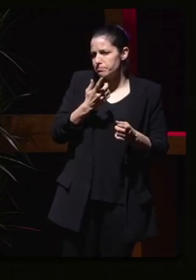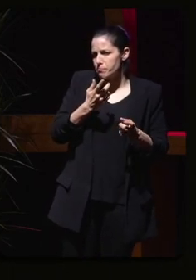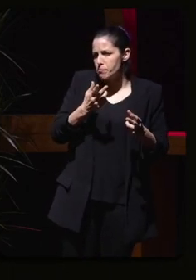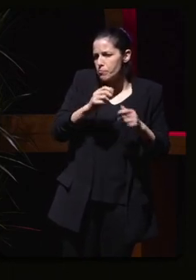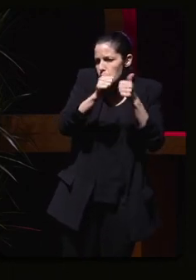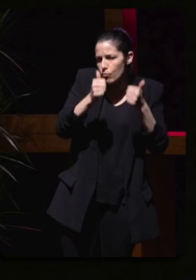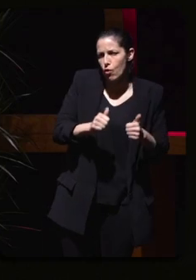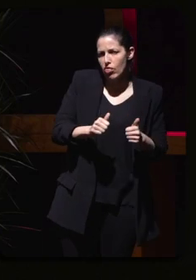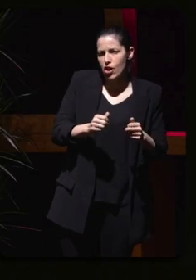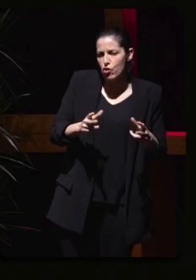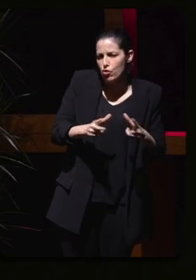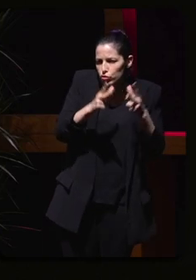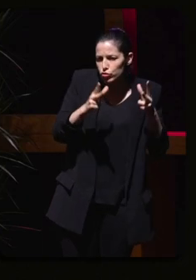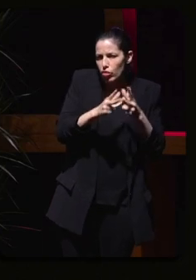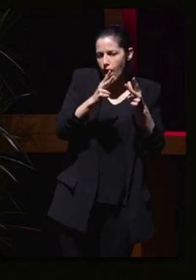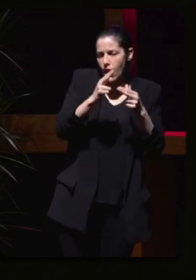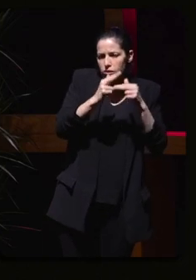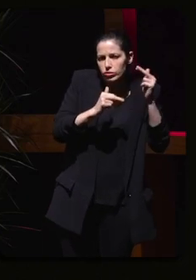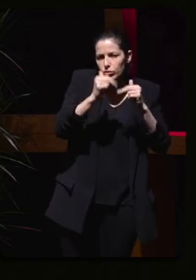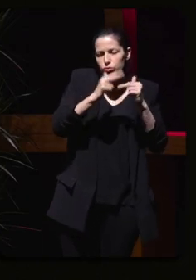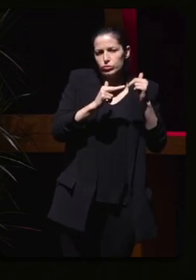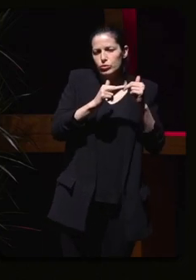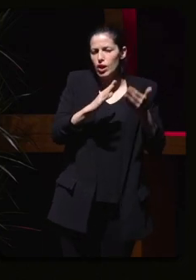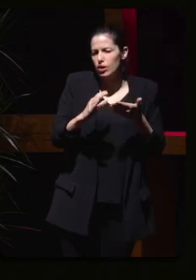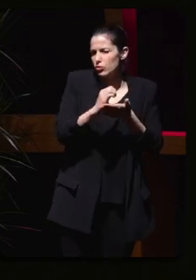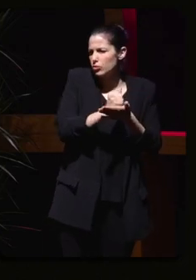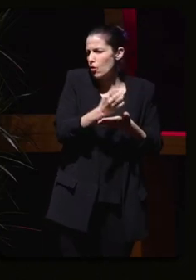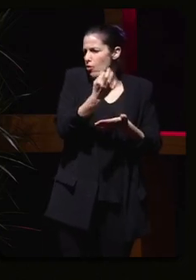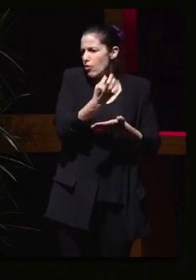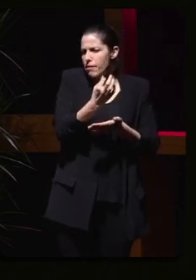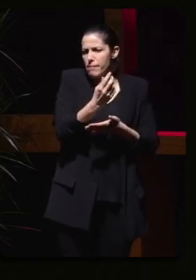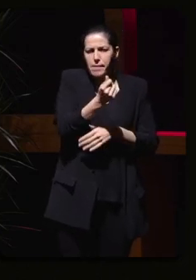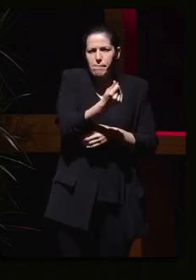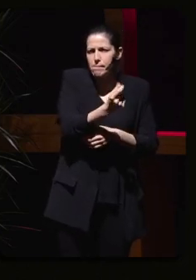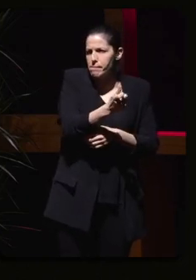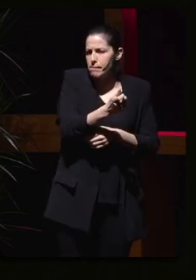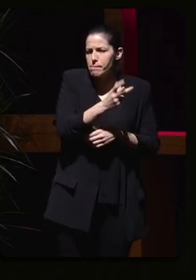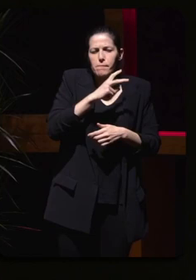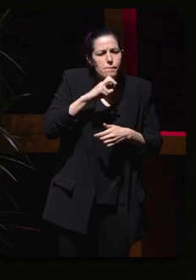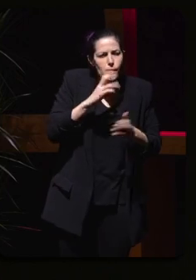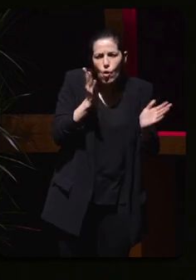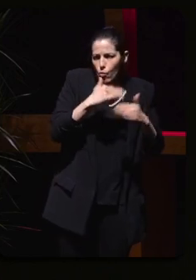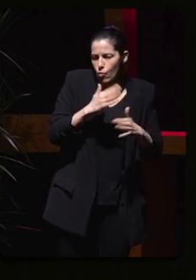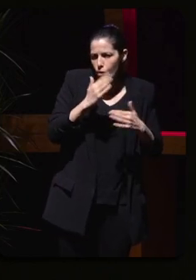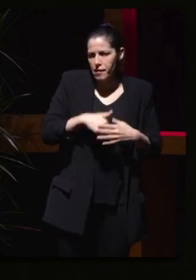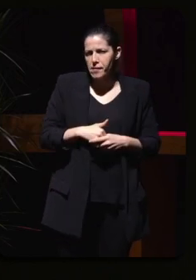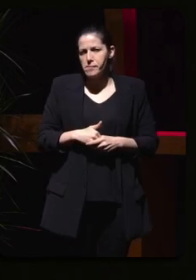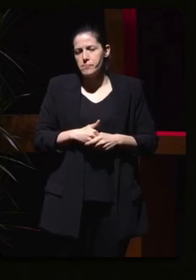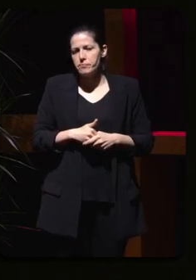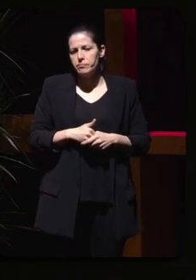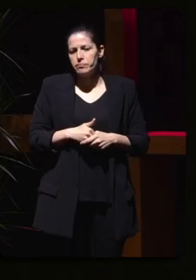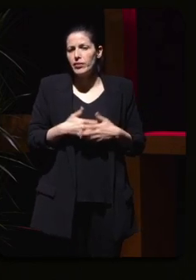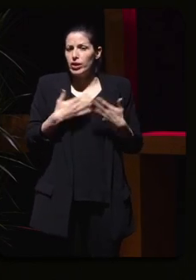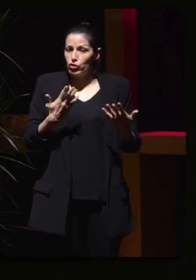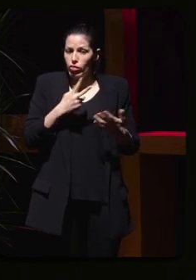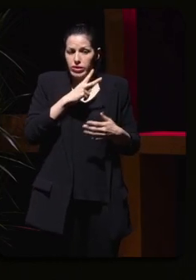social, ¿no?, en el que prácticamente todo debe tener un precio, pero casi nada tiene valor, ¿no? Y por tanto los